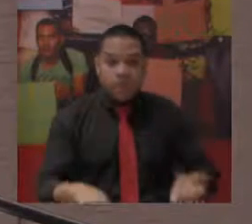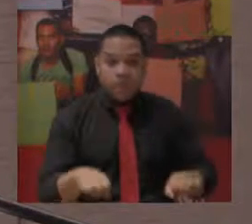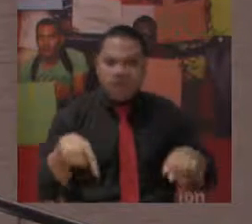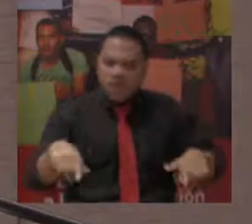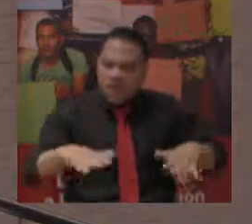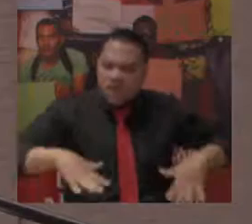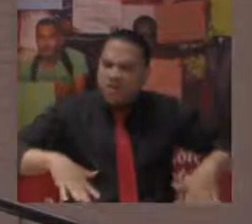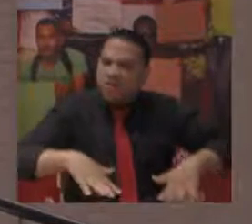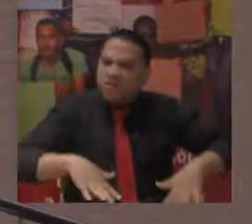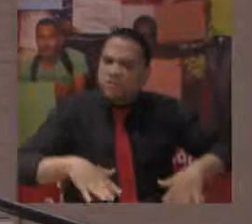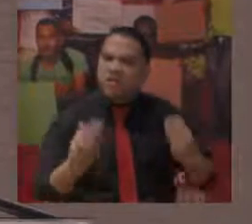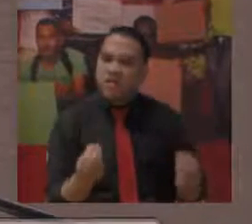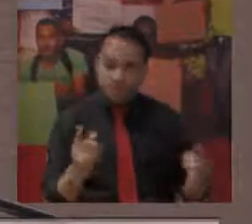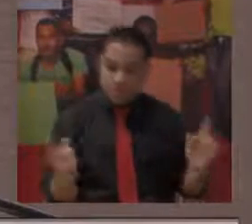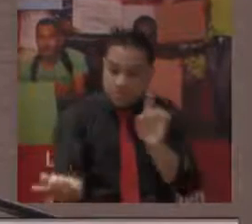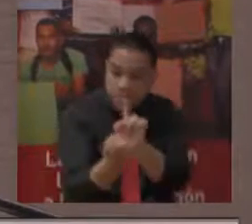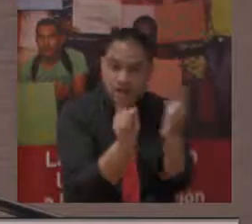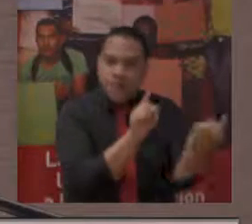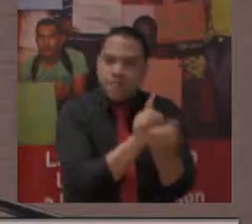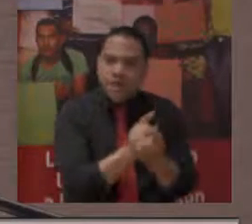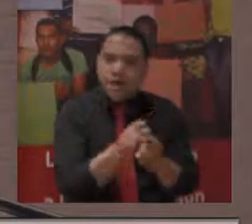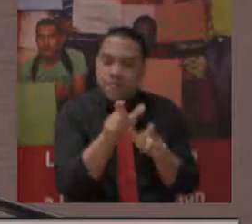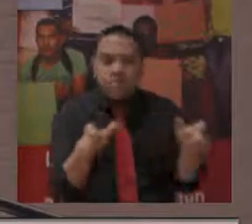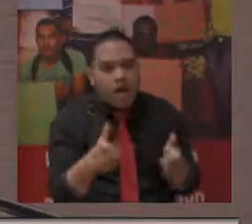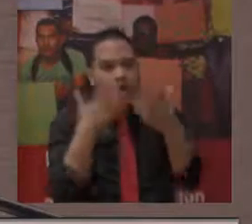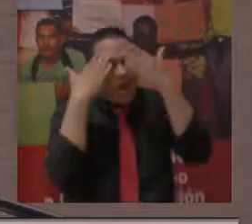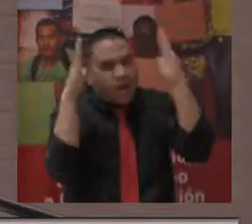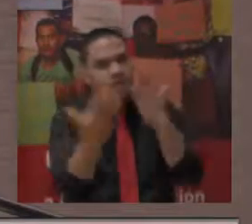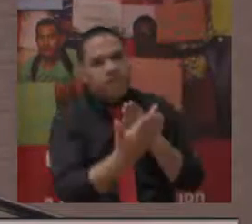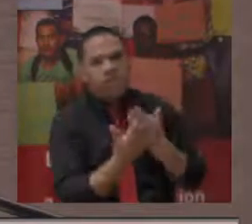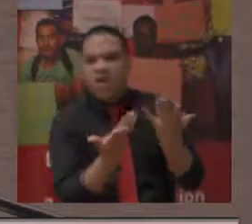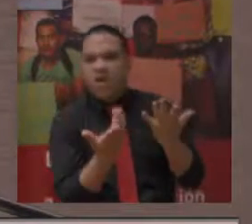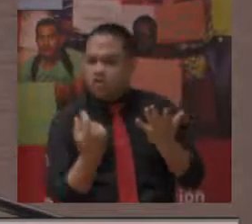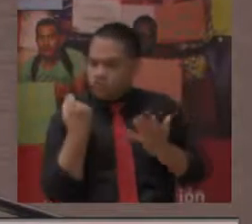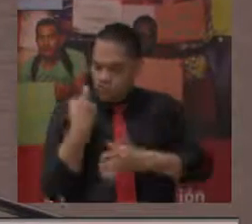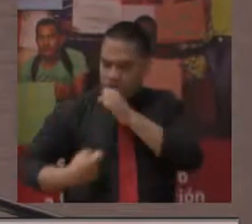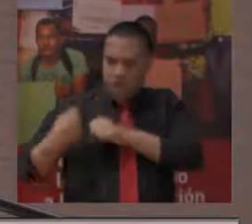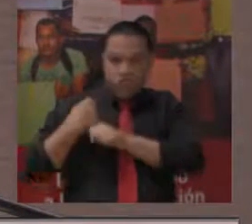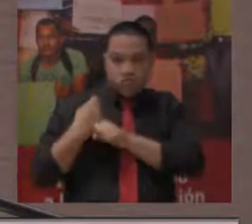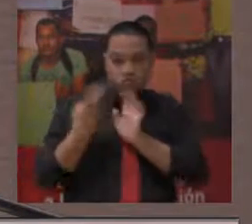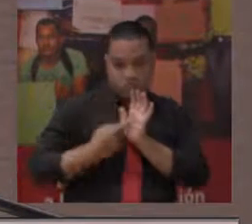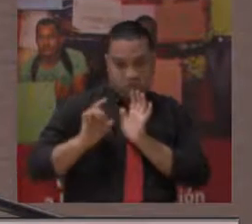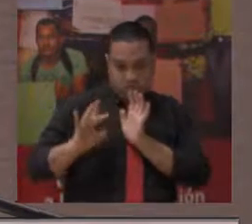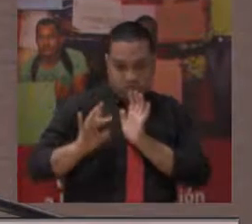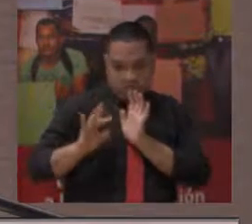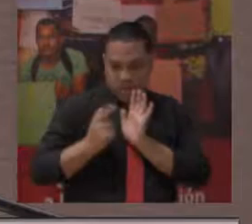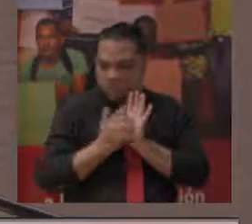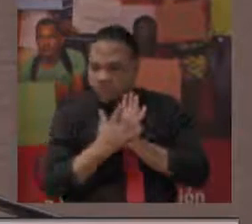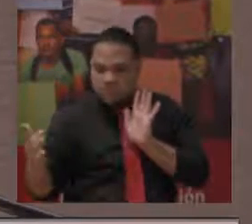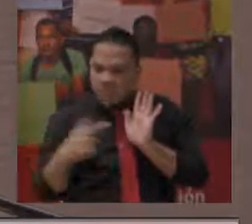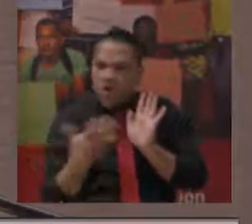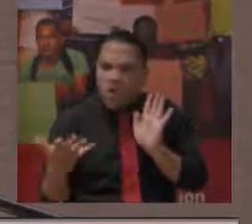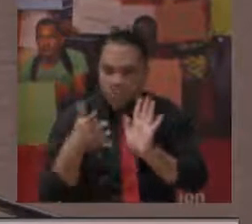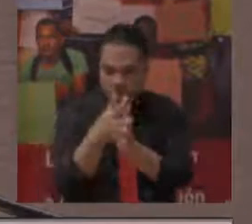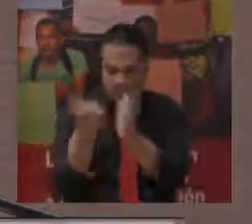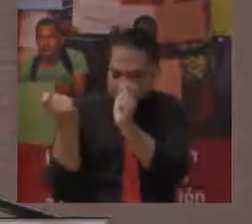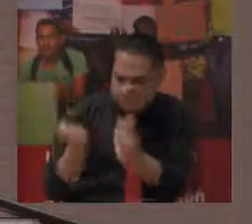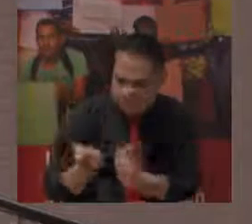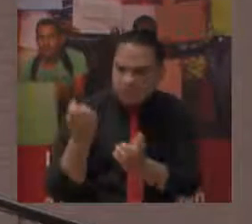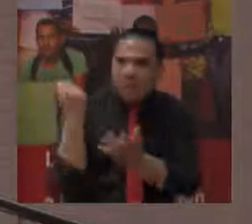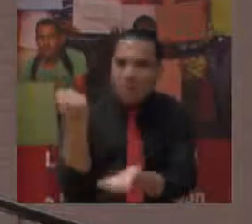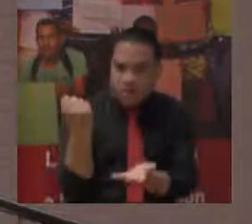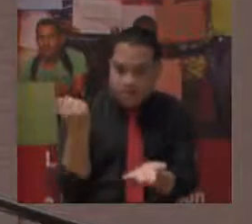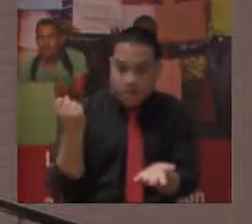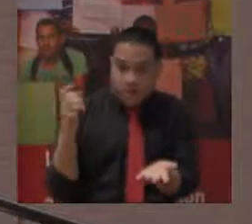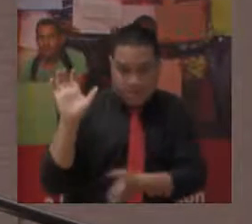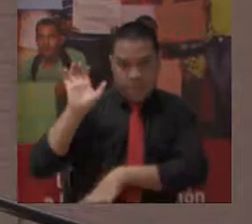un espacio de encuentro donde todos conozcan los resultados de la gestión del año 2015 de esta entidad constructora de paz que